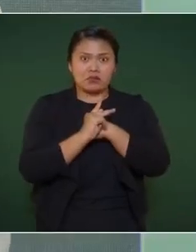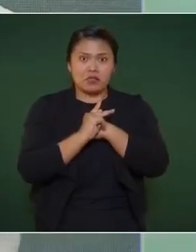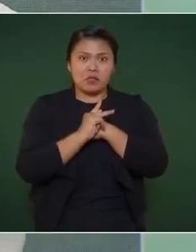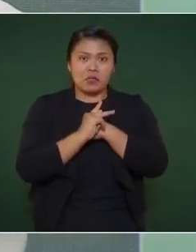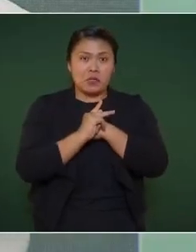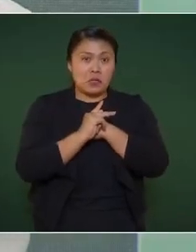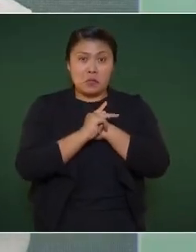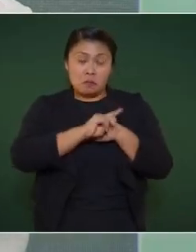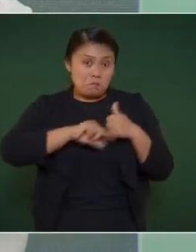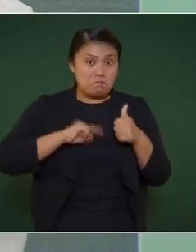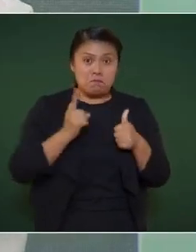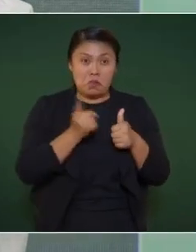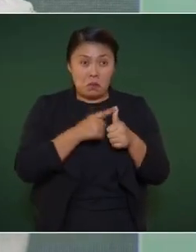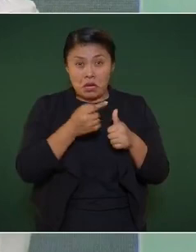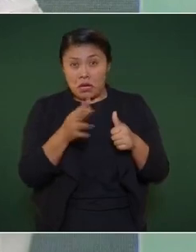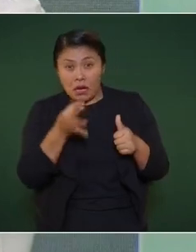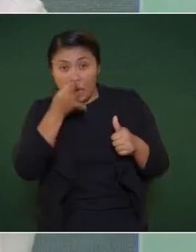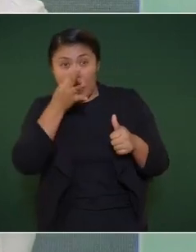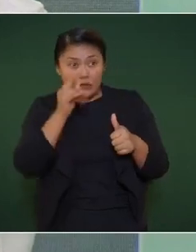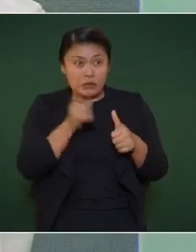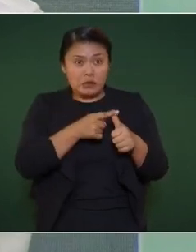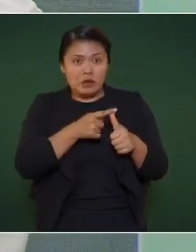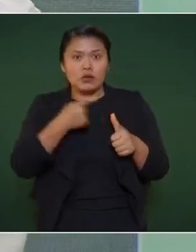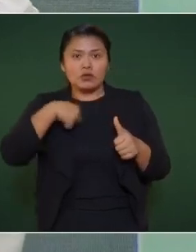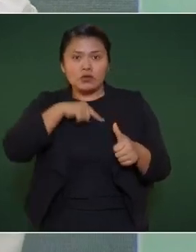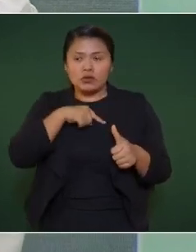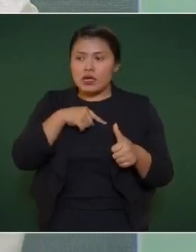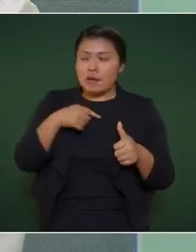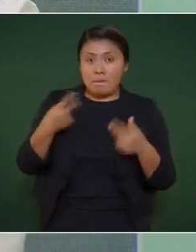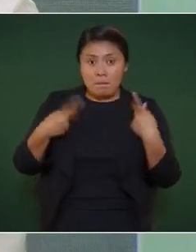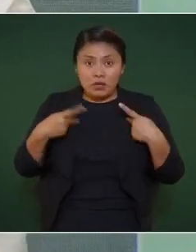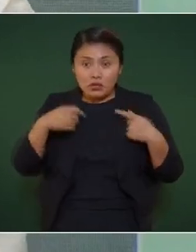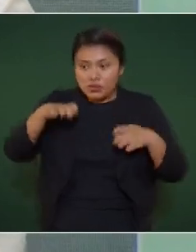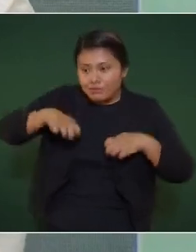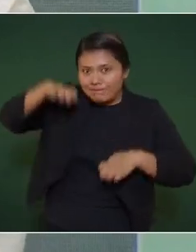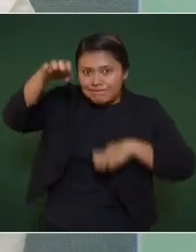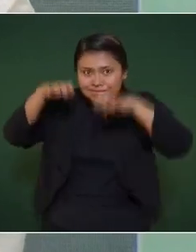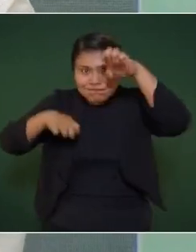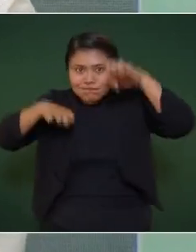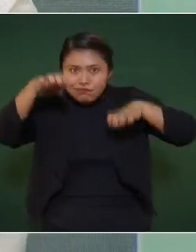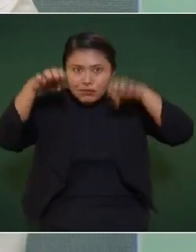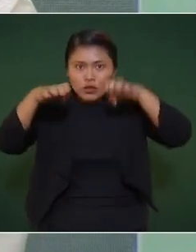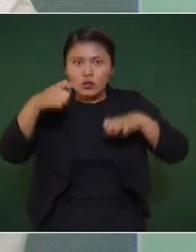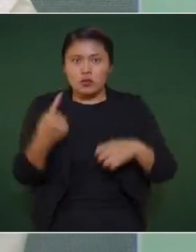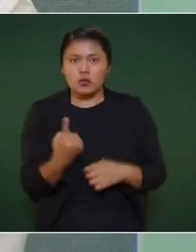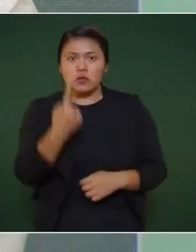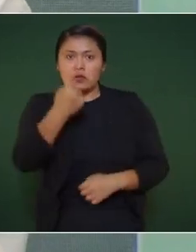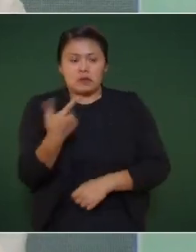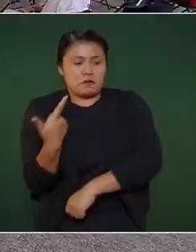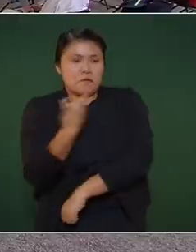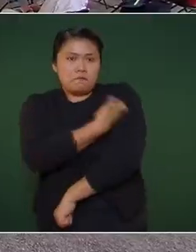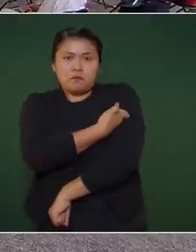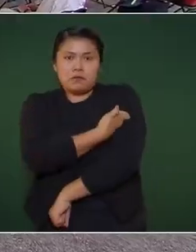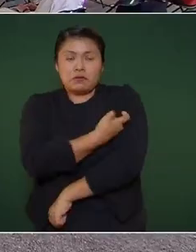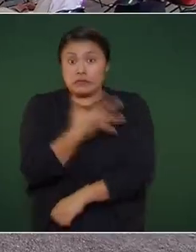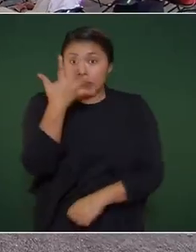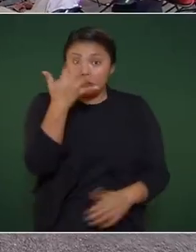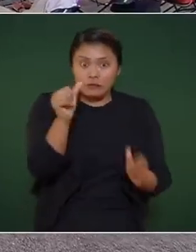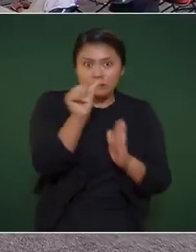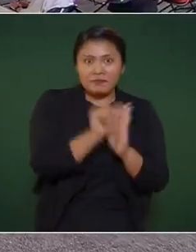Vacunamos a todos los adultos mayores con 1 dosis. En 5 meses.